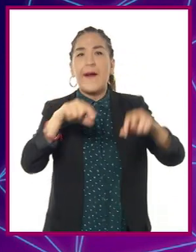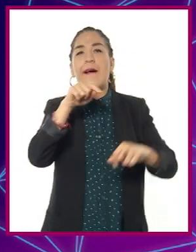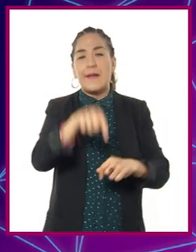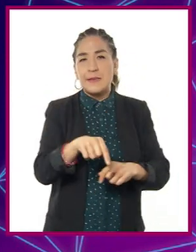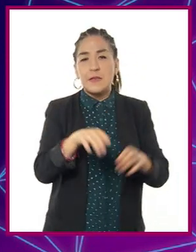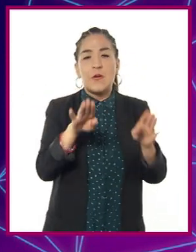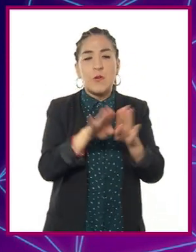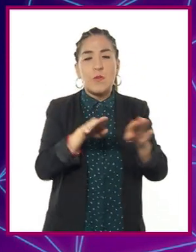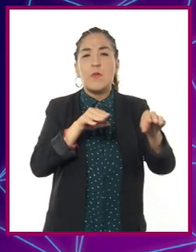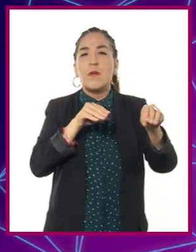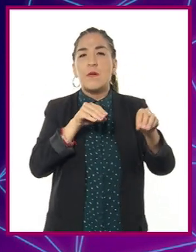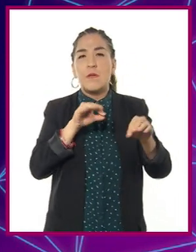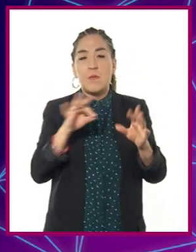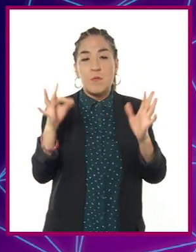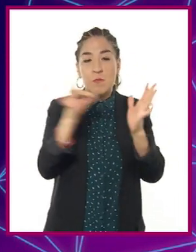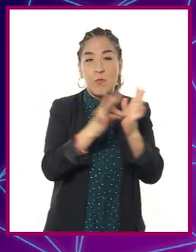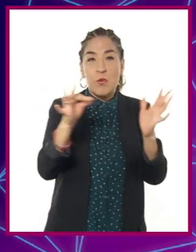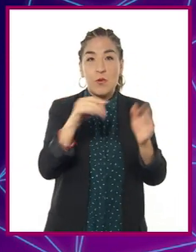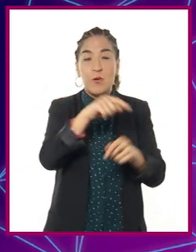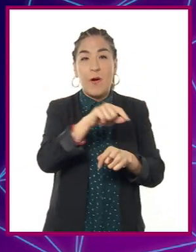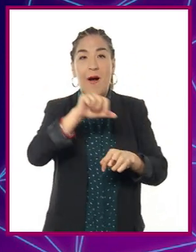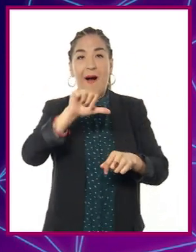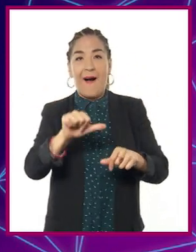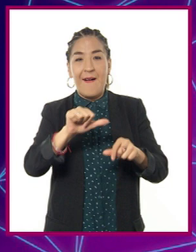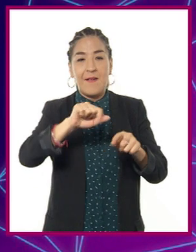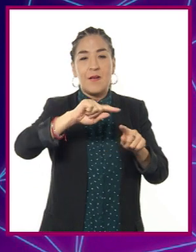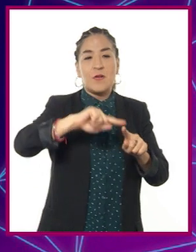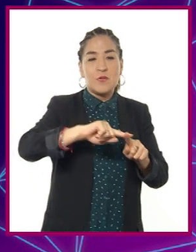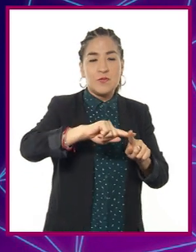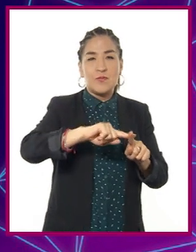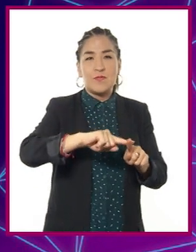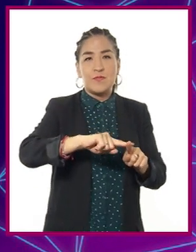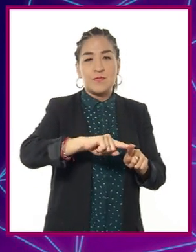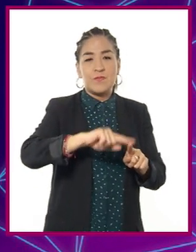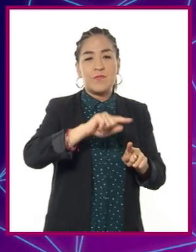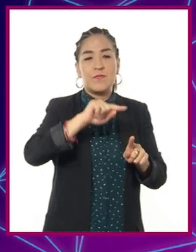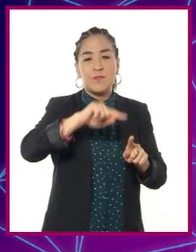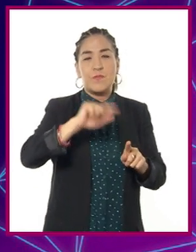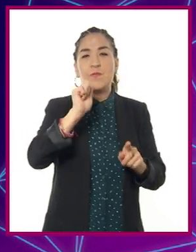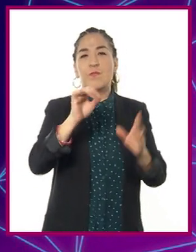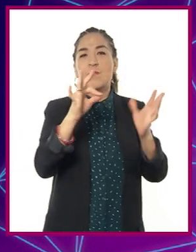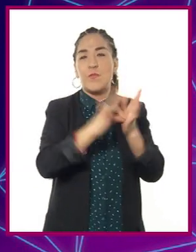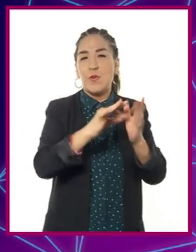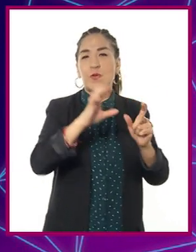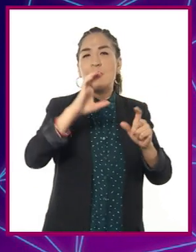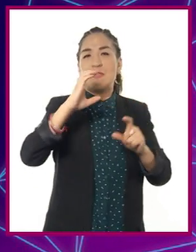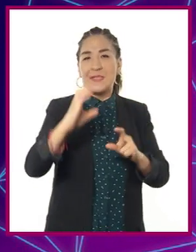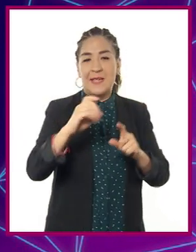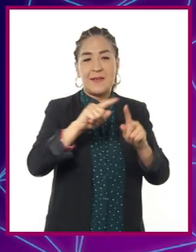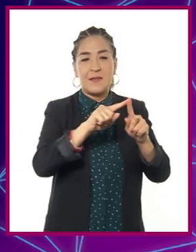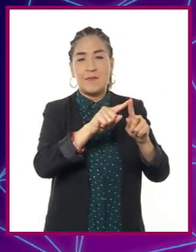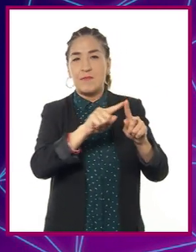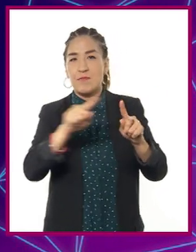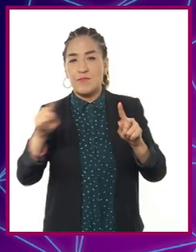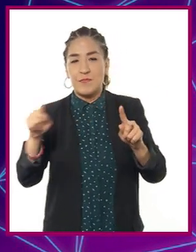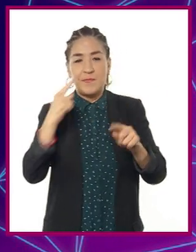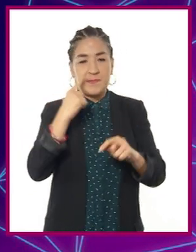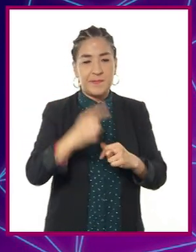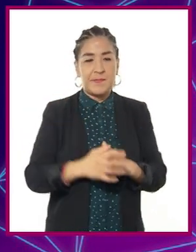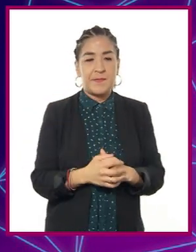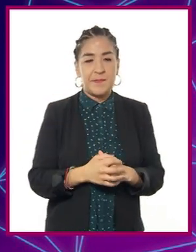se desplaza el punto A alrededor del punto C.